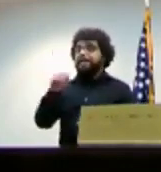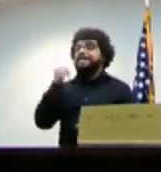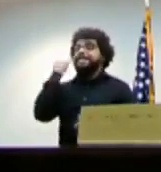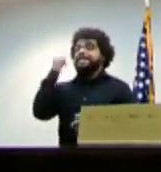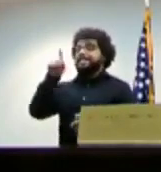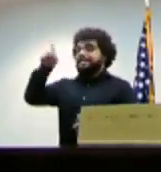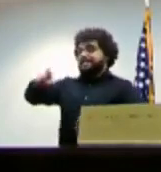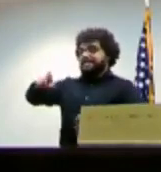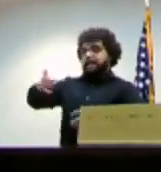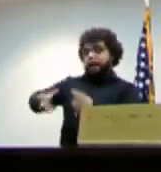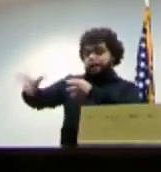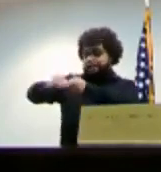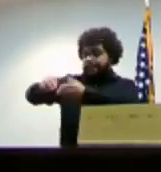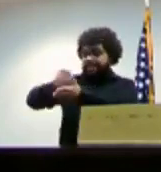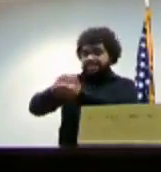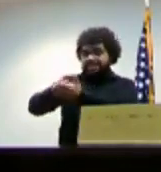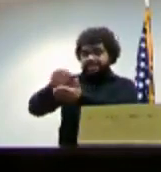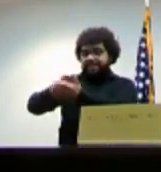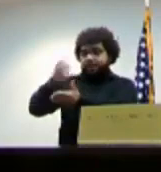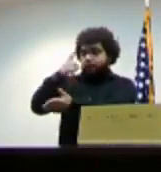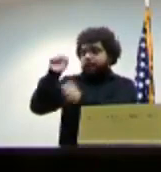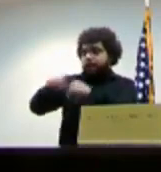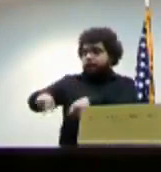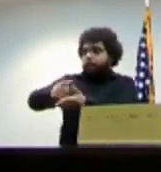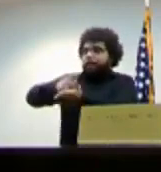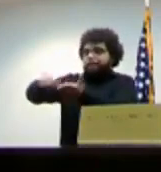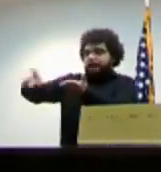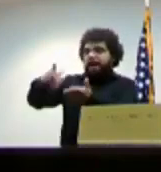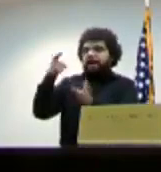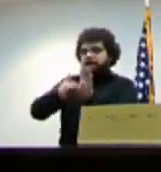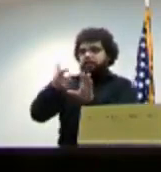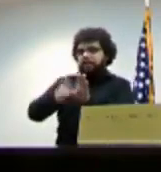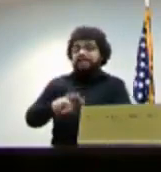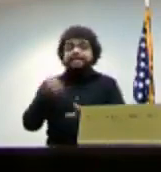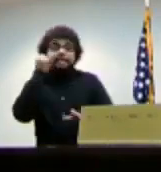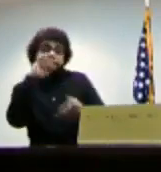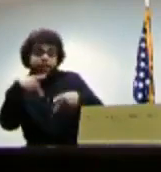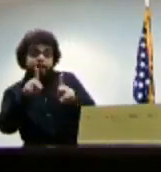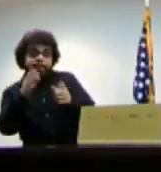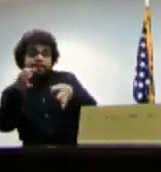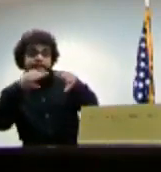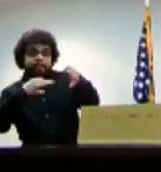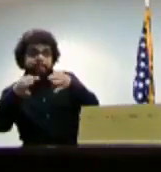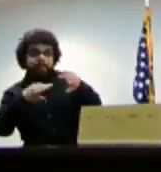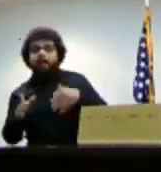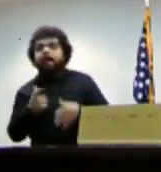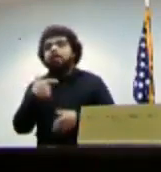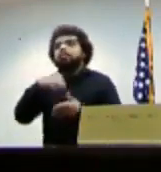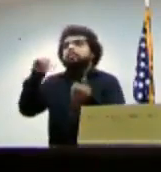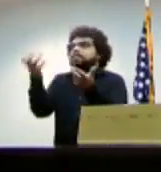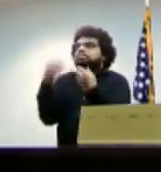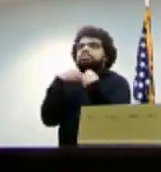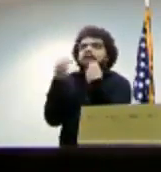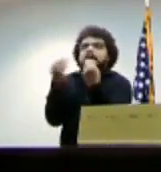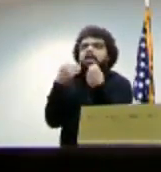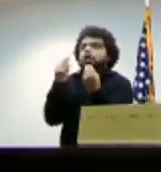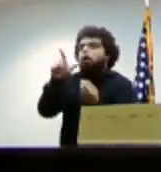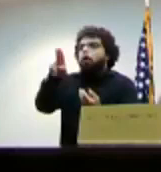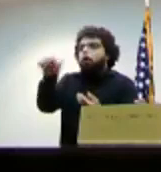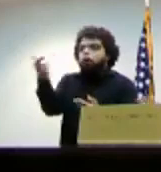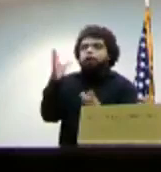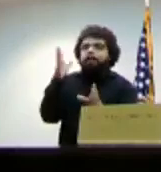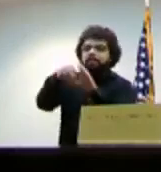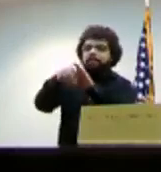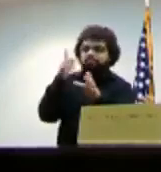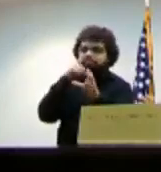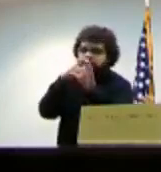para suplir esa demanda de combustible. Si me permite explicar. Entonces, ¿por qué? ¿Qué tiene que ver Luma en eso? Ok. Porque a mí me